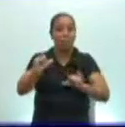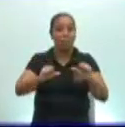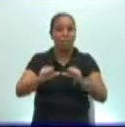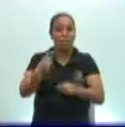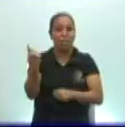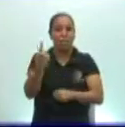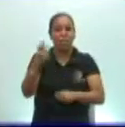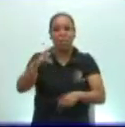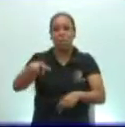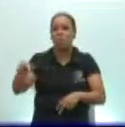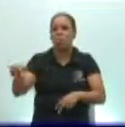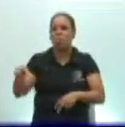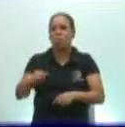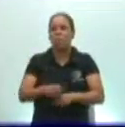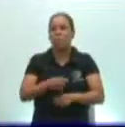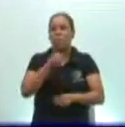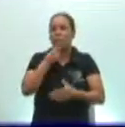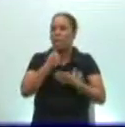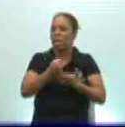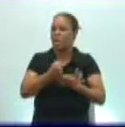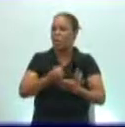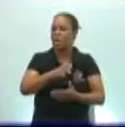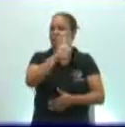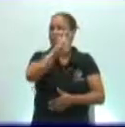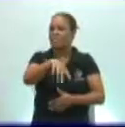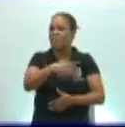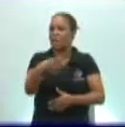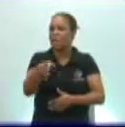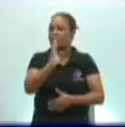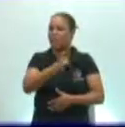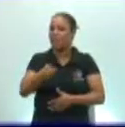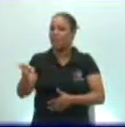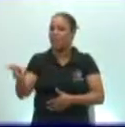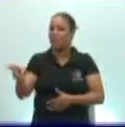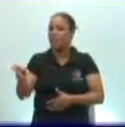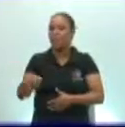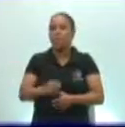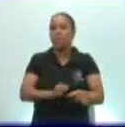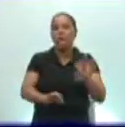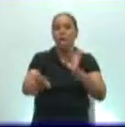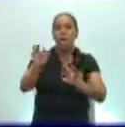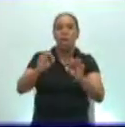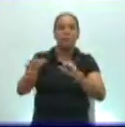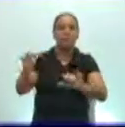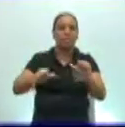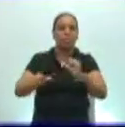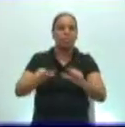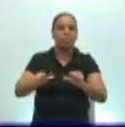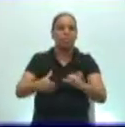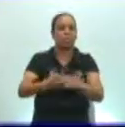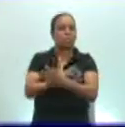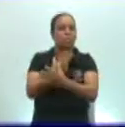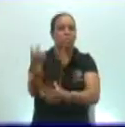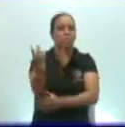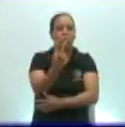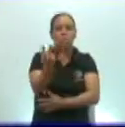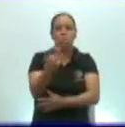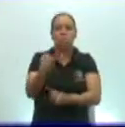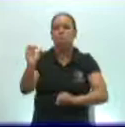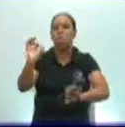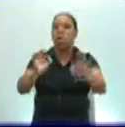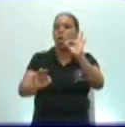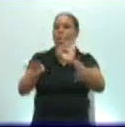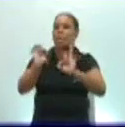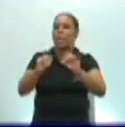por supuesto, pueden auxiliarse de la tabla periódica de los elementos químicos, los símbolos de los dos elementos. El símbolo